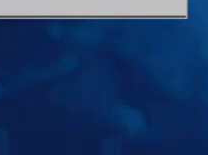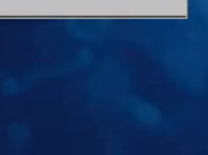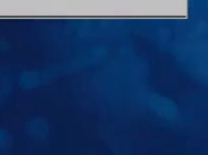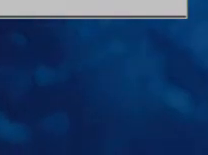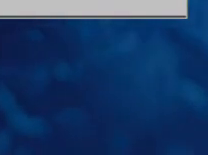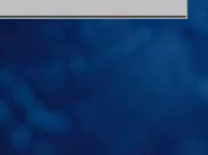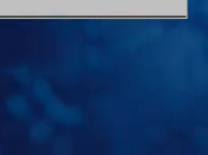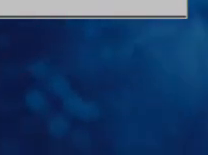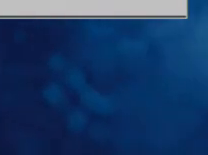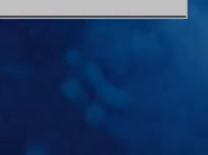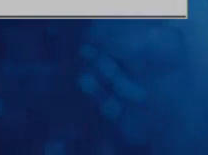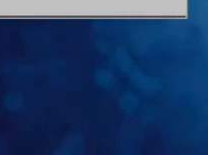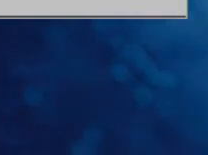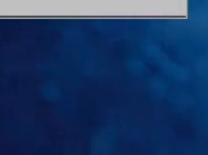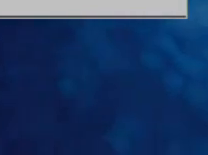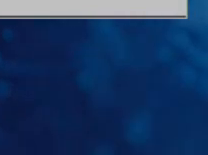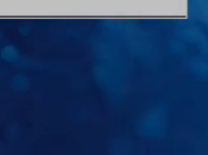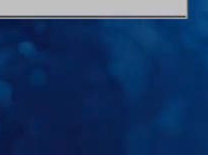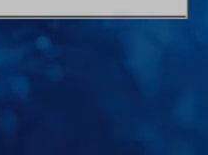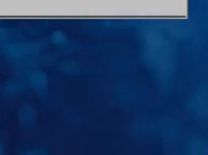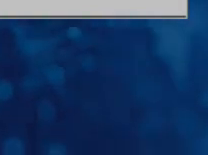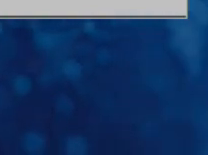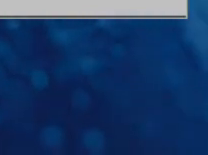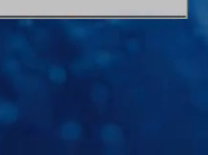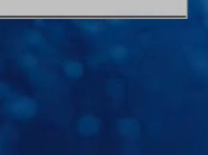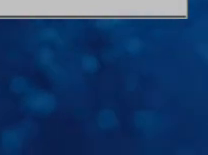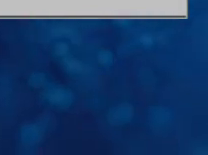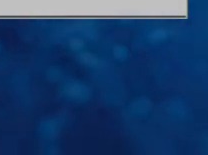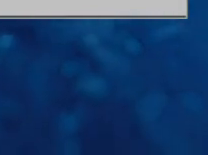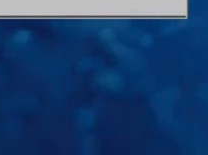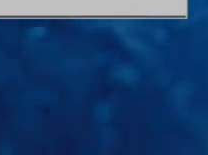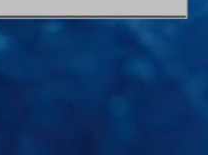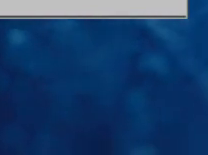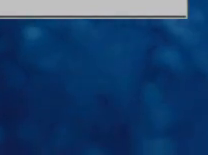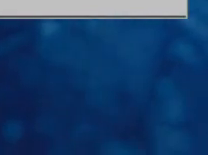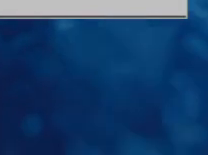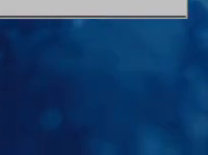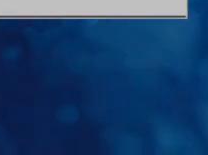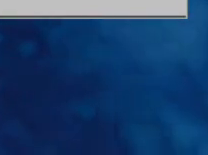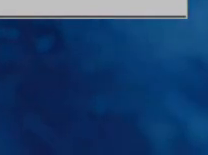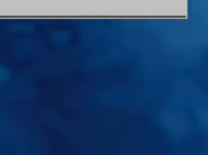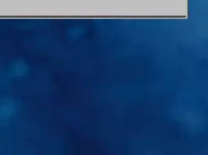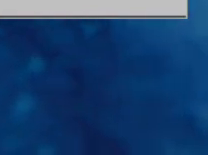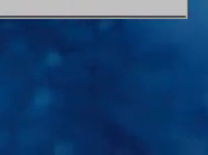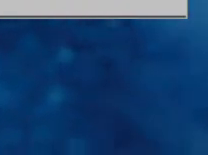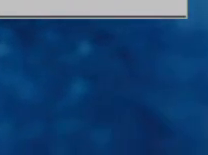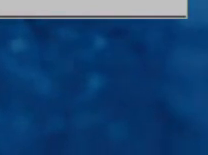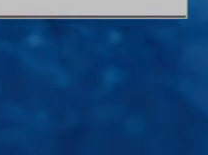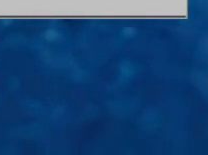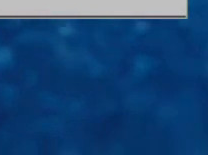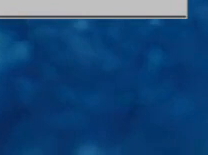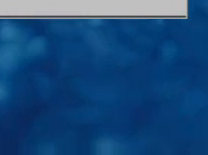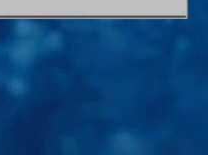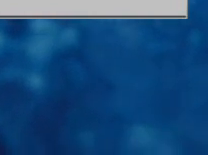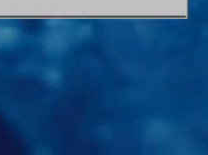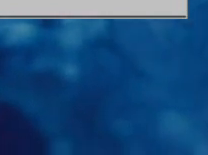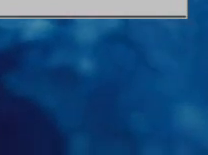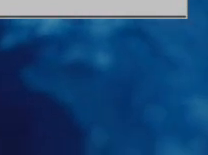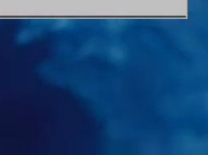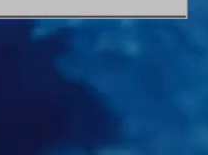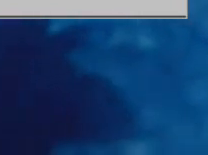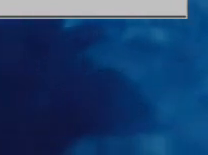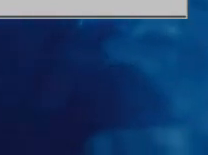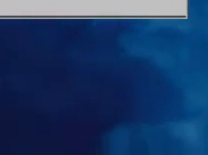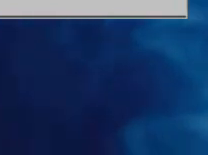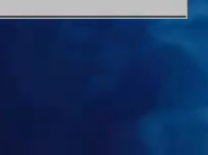Y un último caso, también con un jammer de GPS, que es bastante complicado de lidiar. En fin,